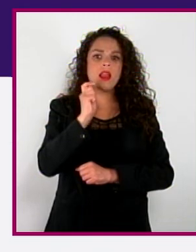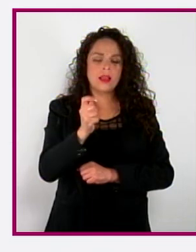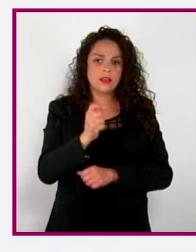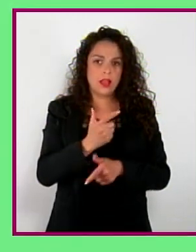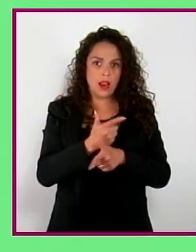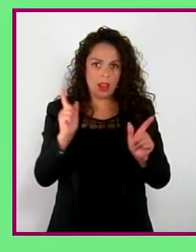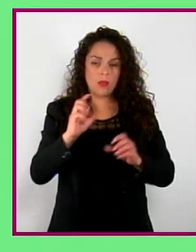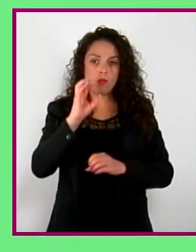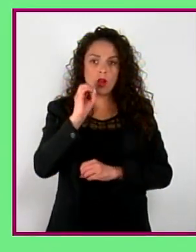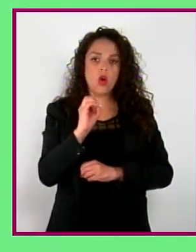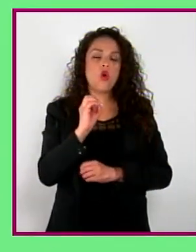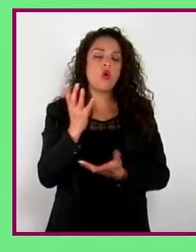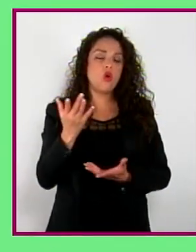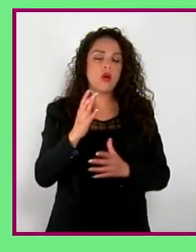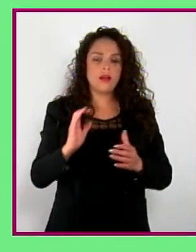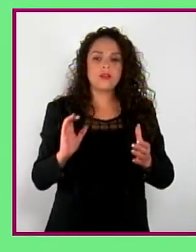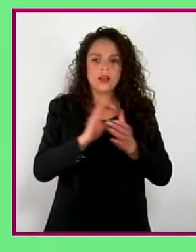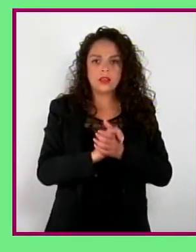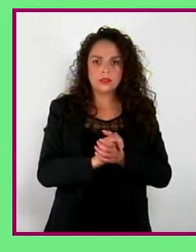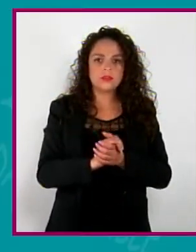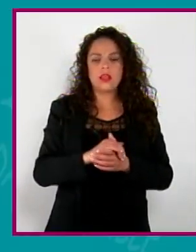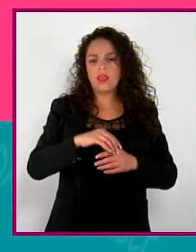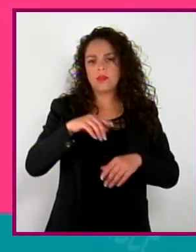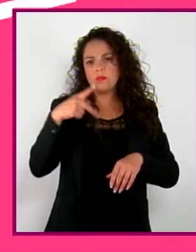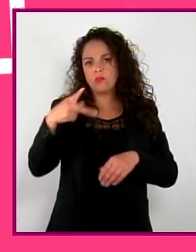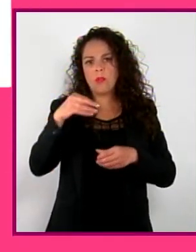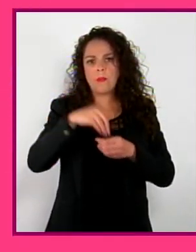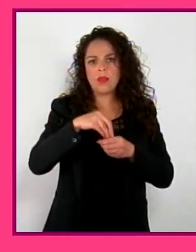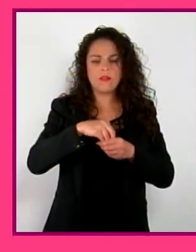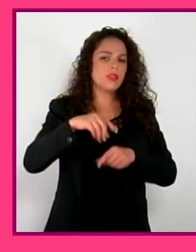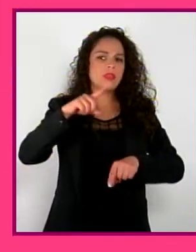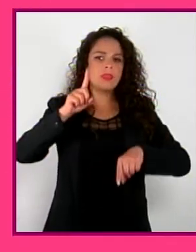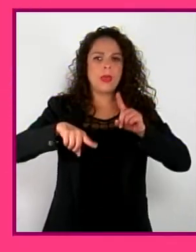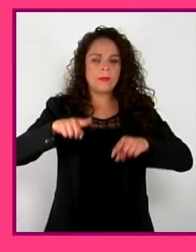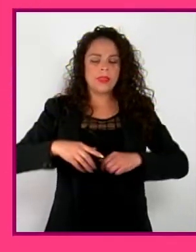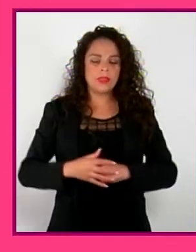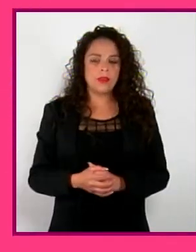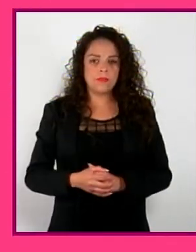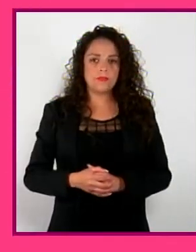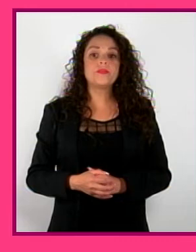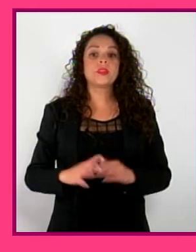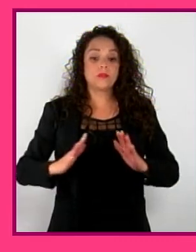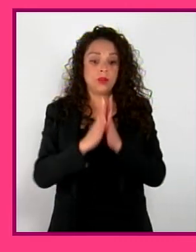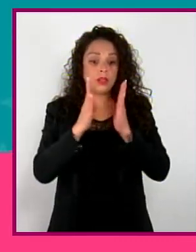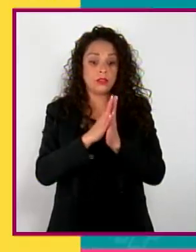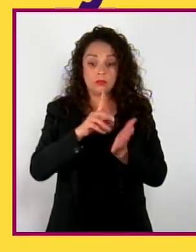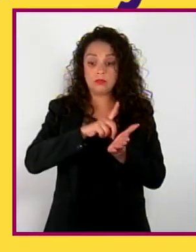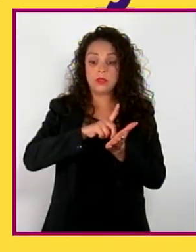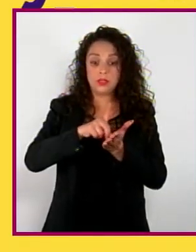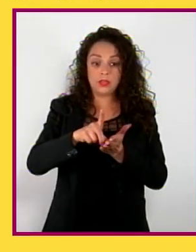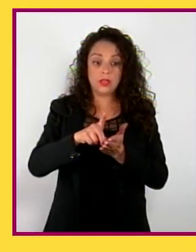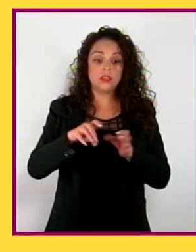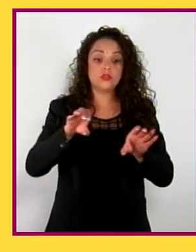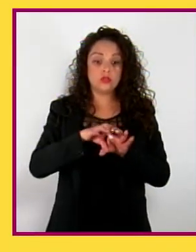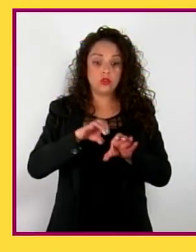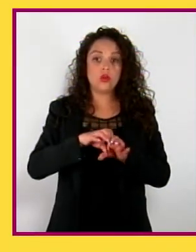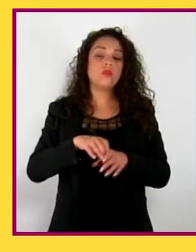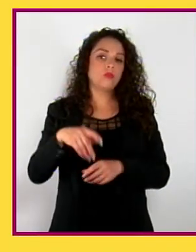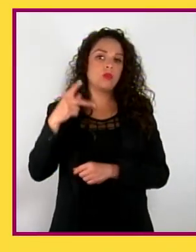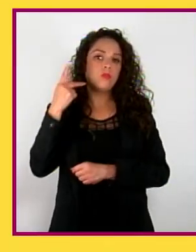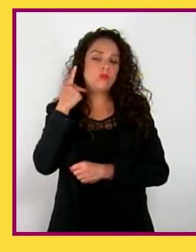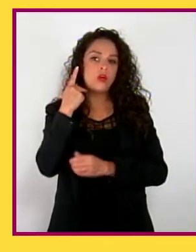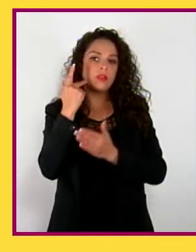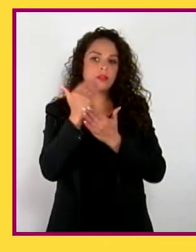expresión pública y privada de los afectos. Derecho a la participación, consulta e incidencia en las políticas